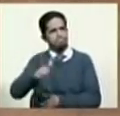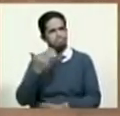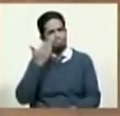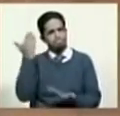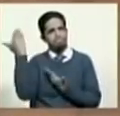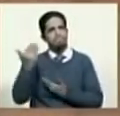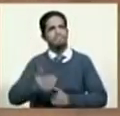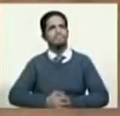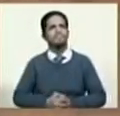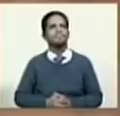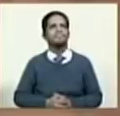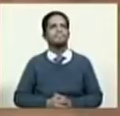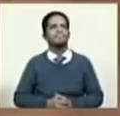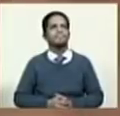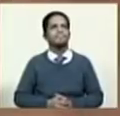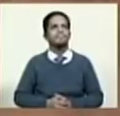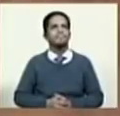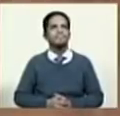Estado.